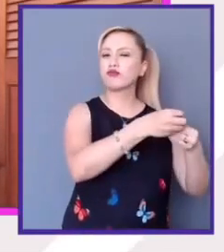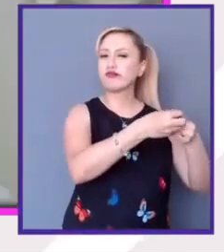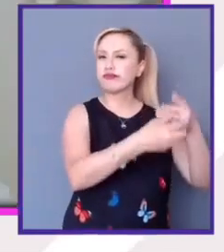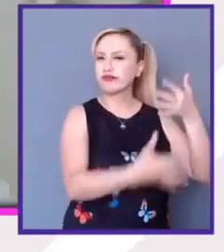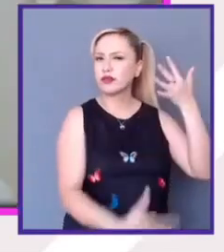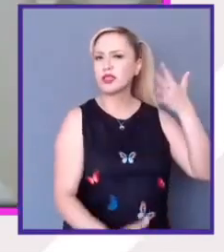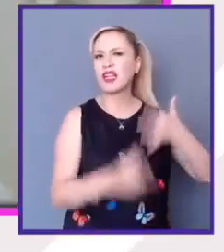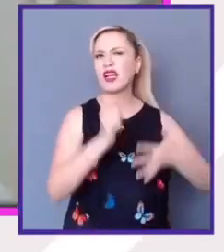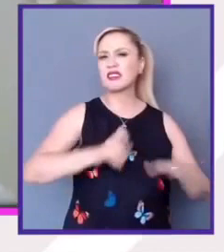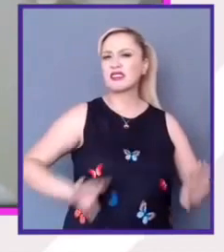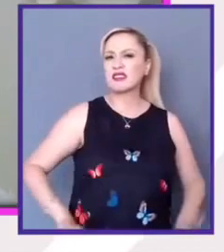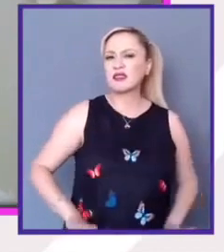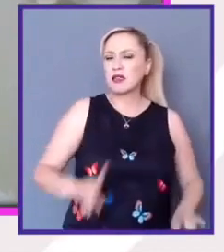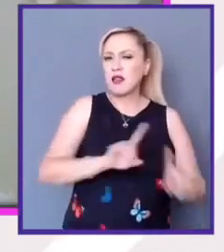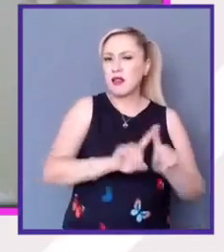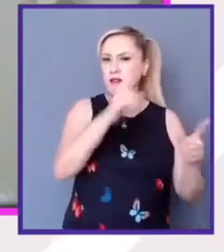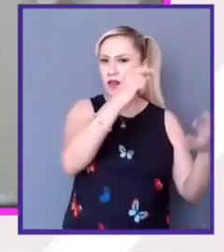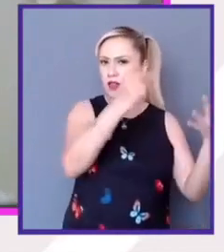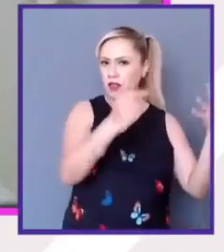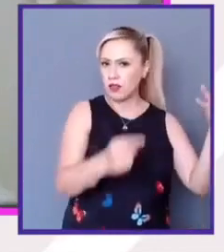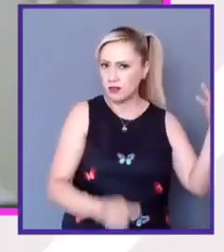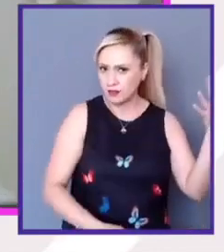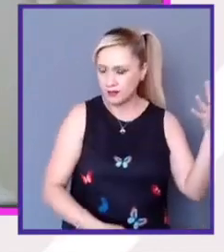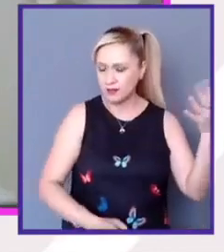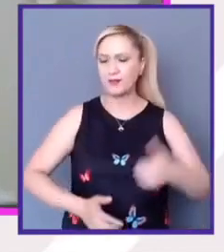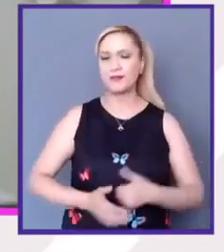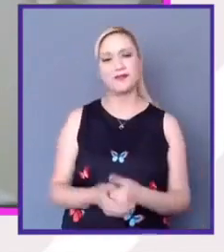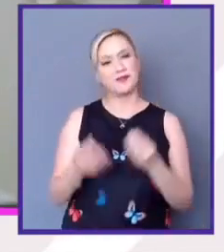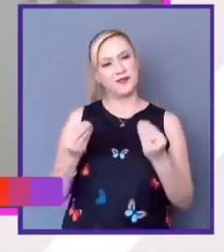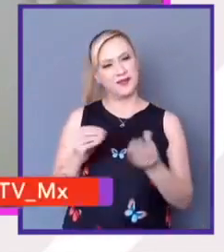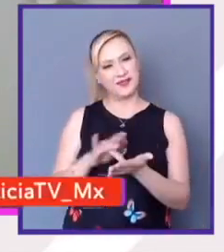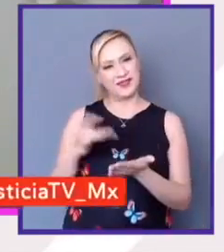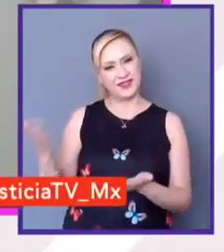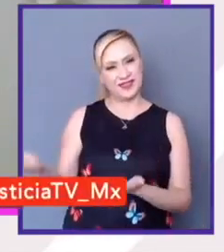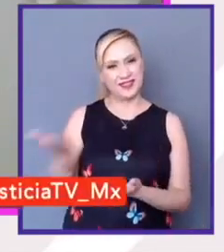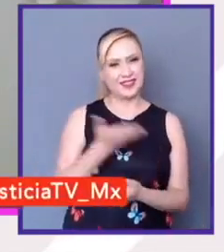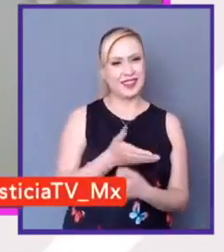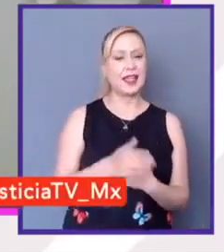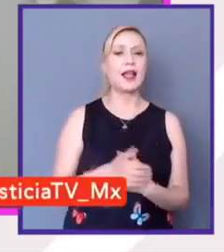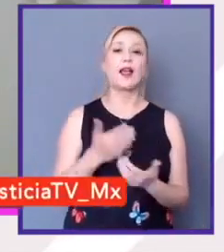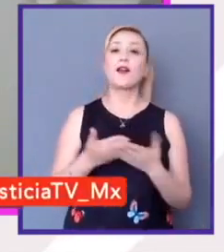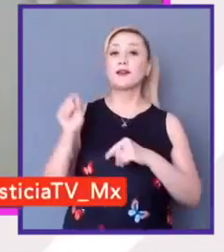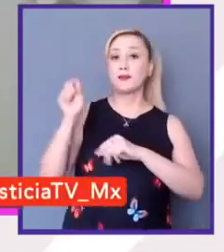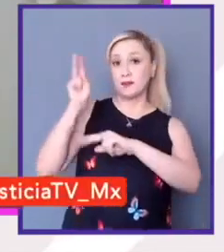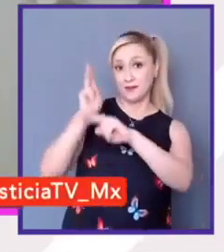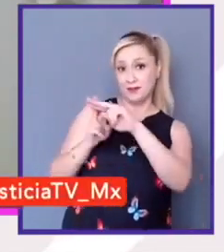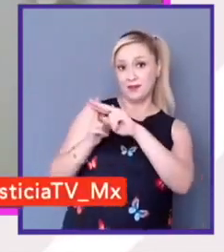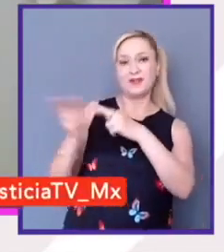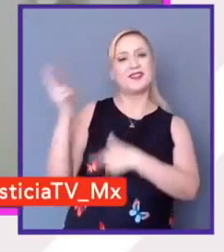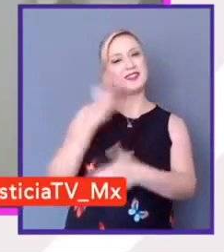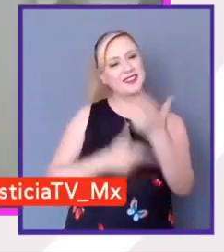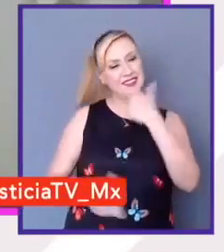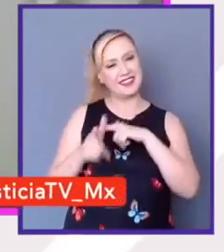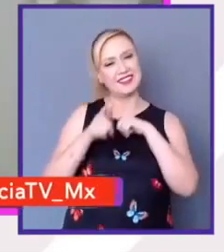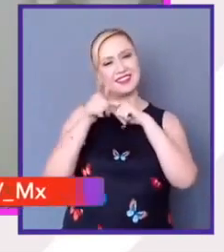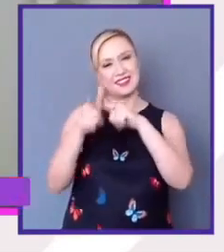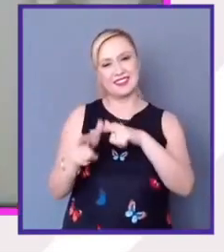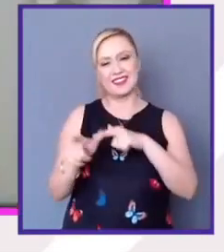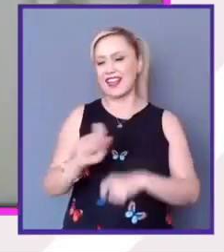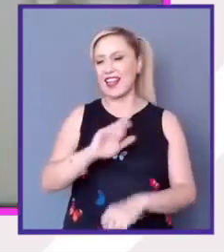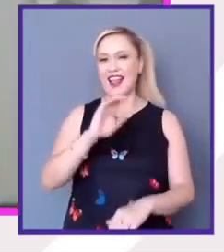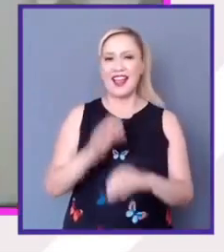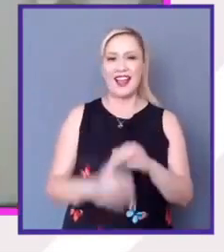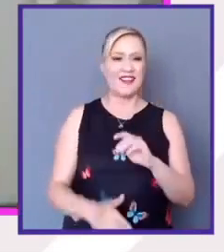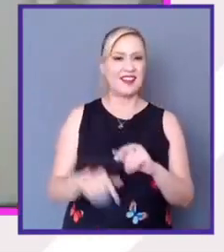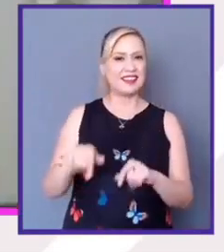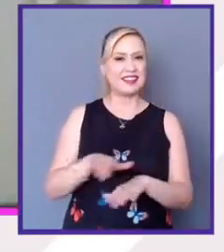características que atraviesan a estas poblaciones. Muchísimas gracias, Ángeles. Vamos a un corte y regresamos para concluir este tercer